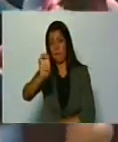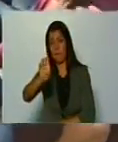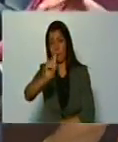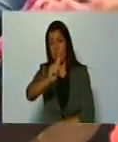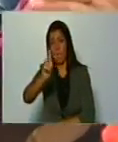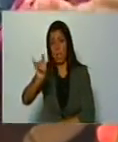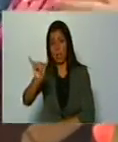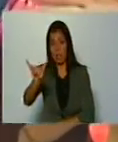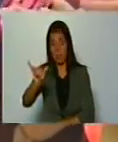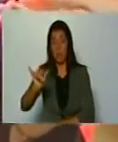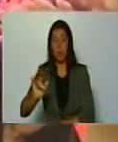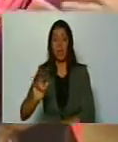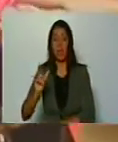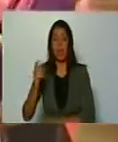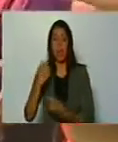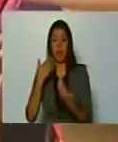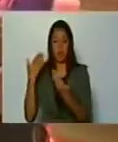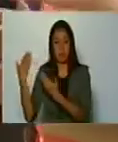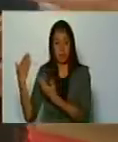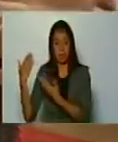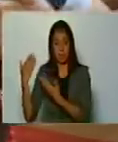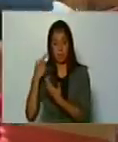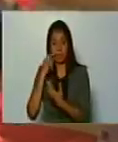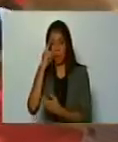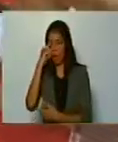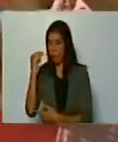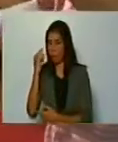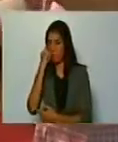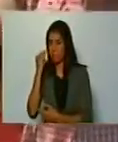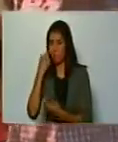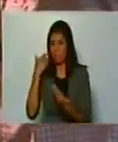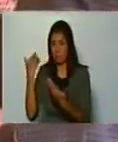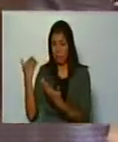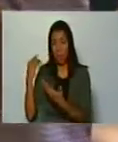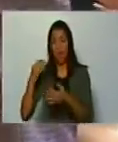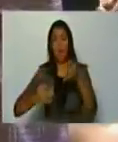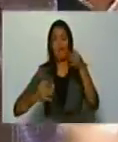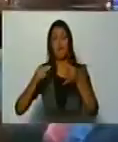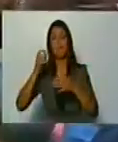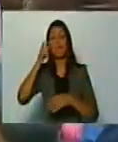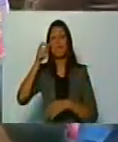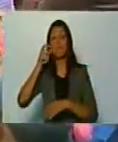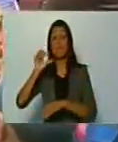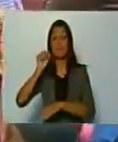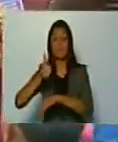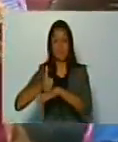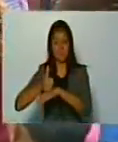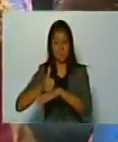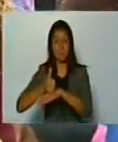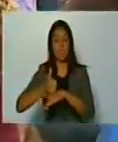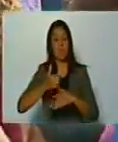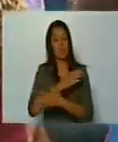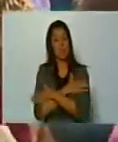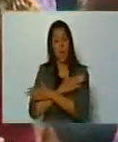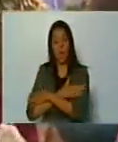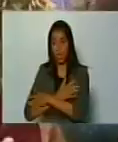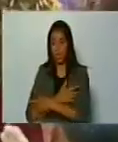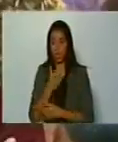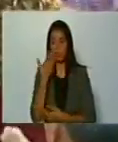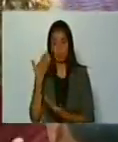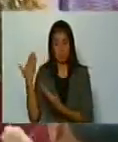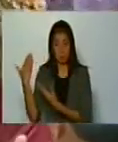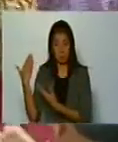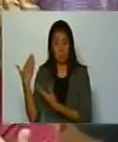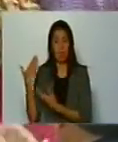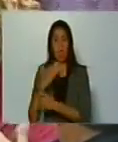hace presencia también el fiscal general de la República, Tarek William Saab, quien también está saludando al cuerpo de constituyentes,